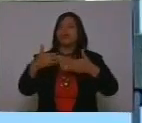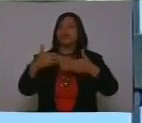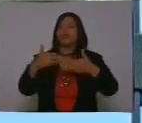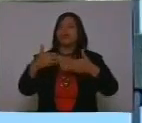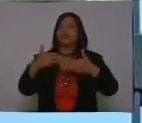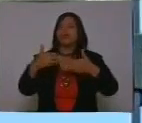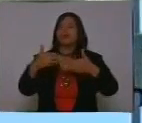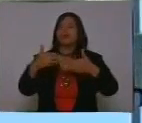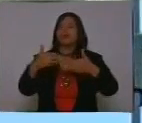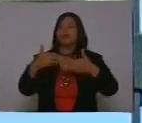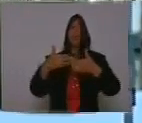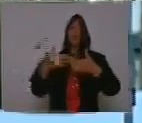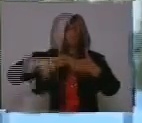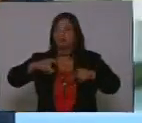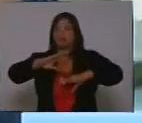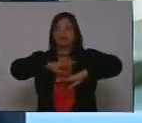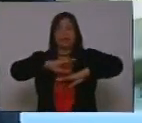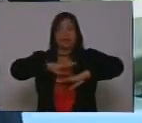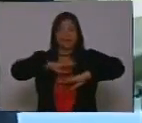esa